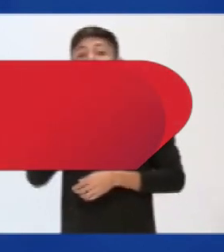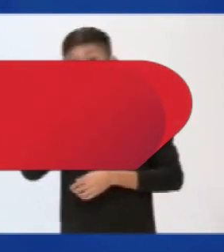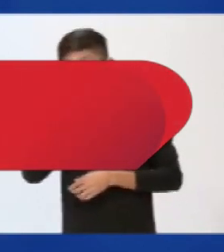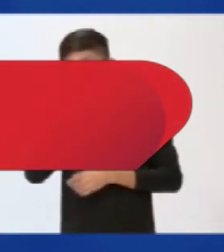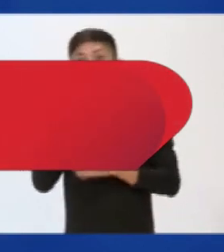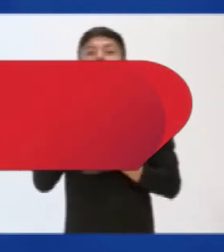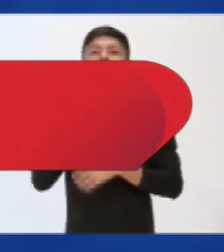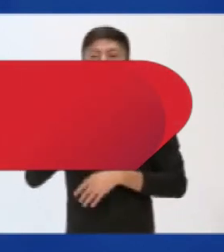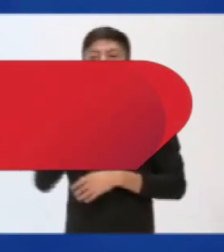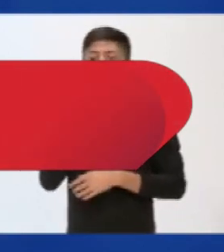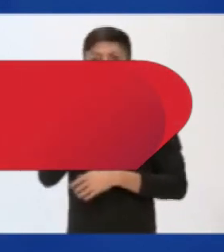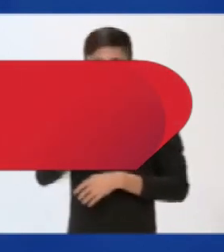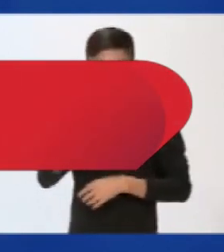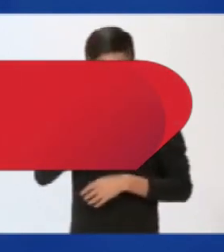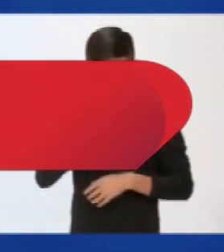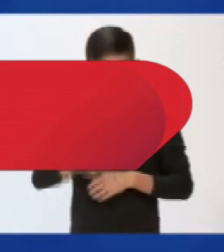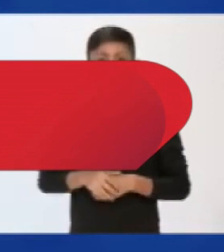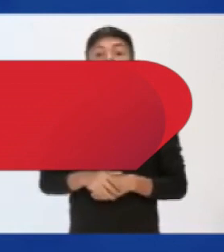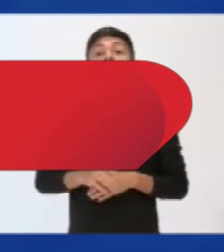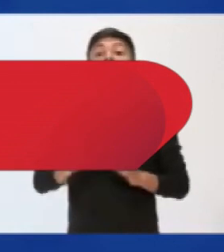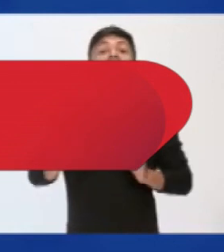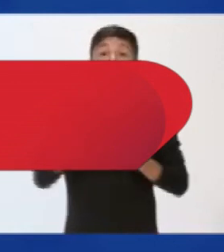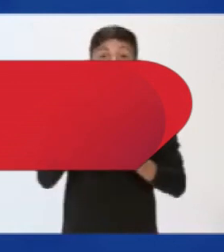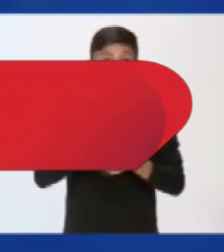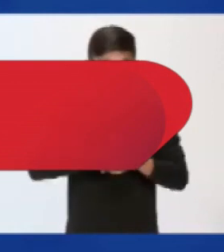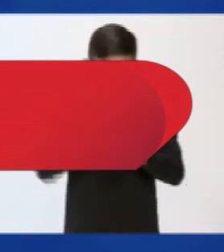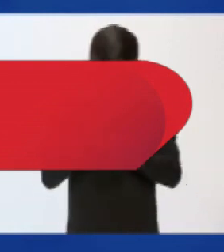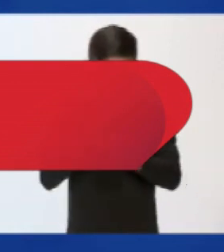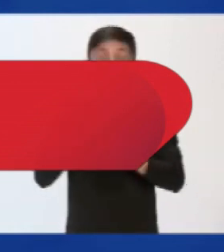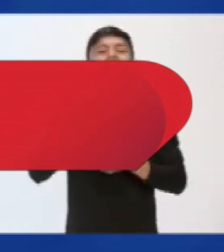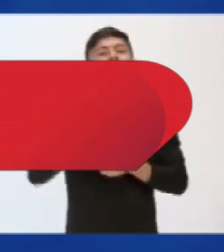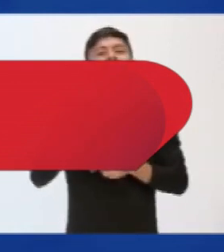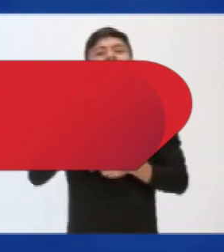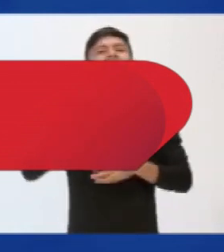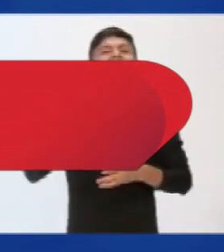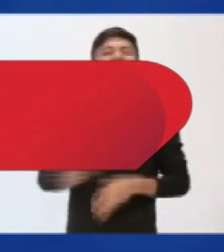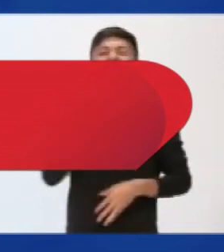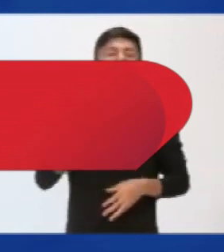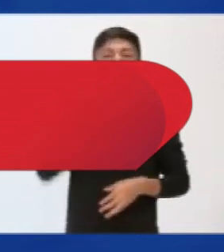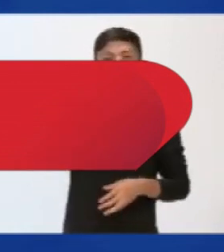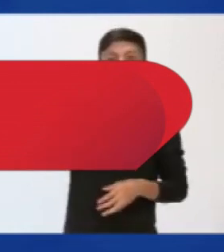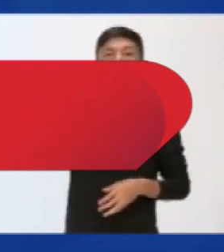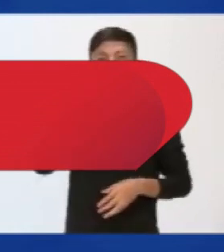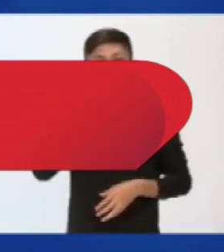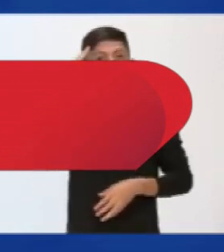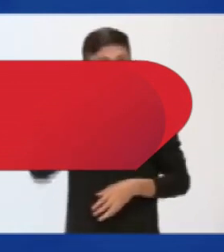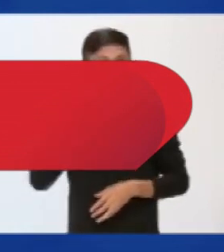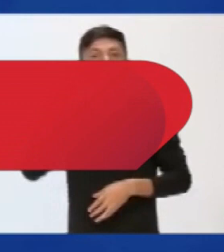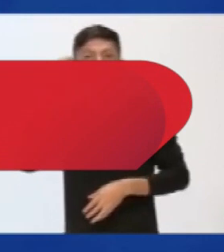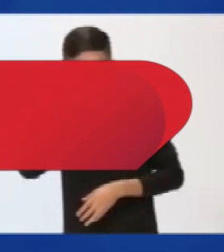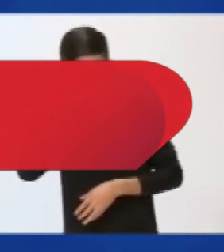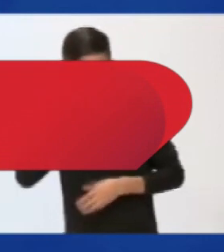Contamos con 219 pacientes dados de alta COVID-19 y han sido descartadas 7.910